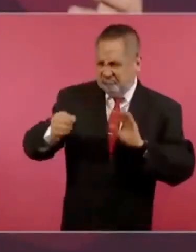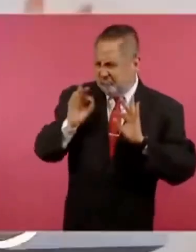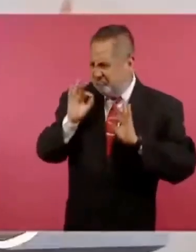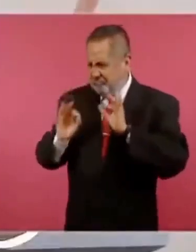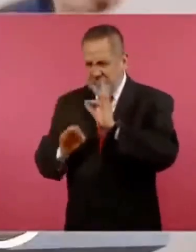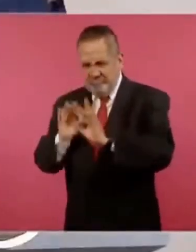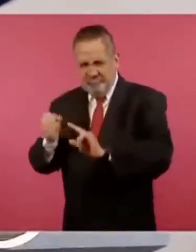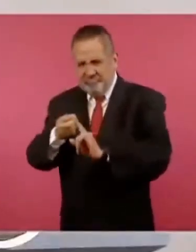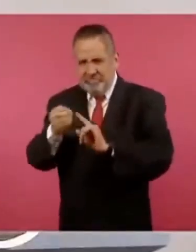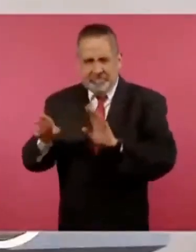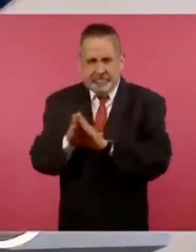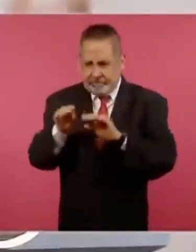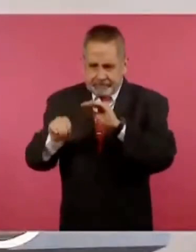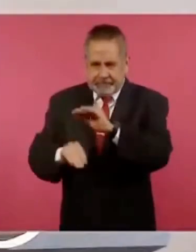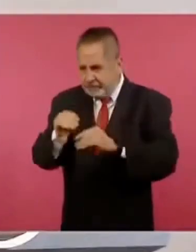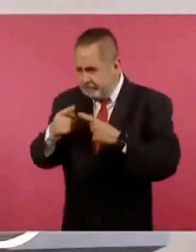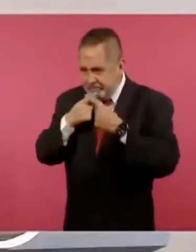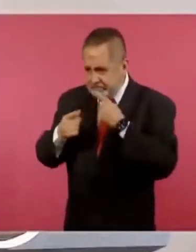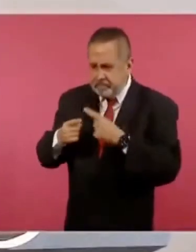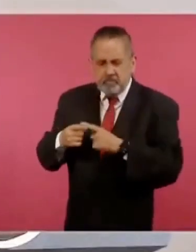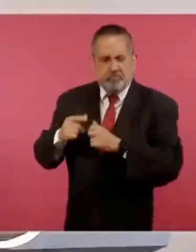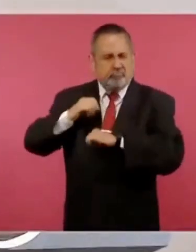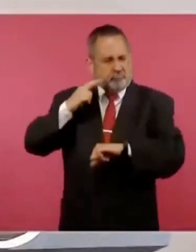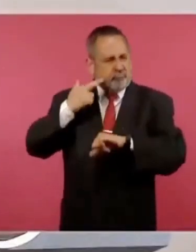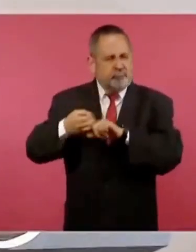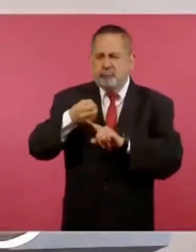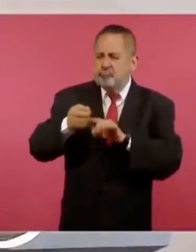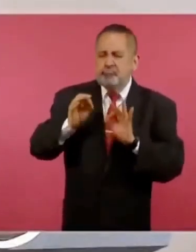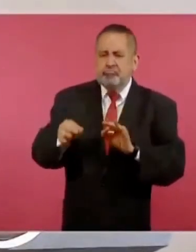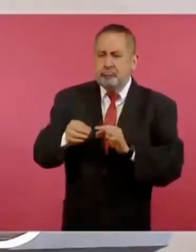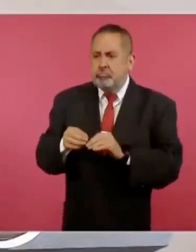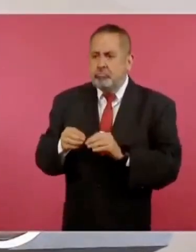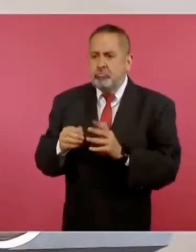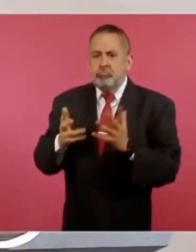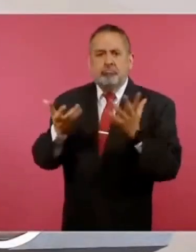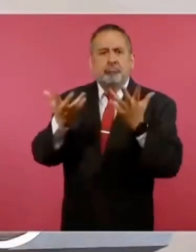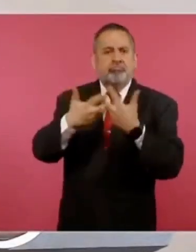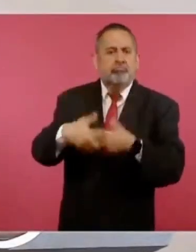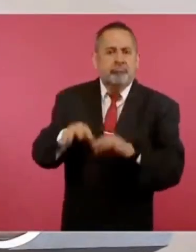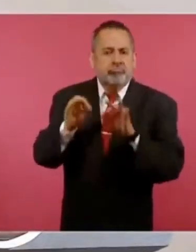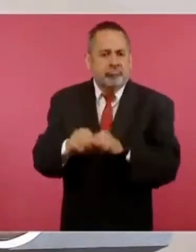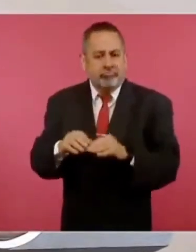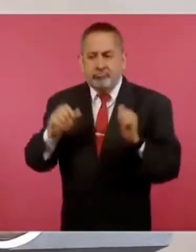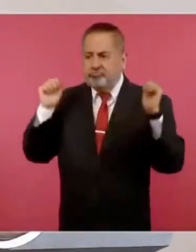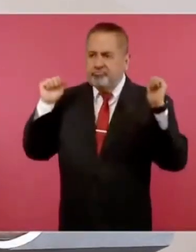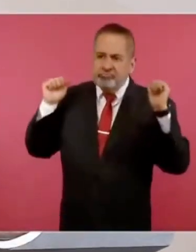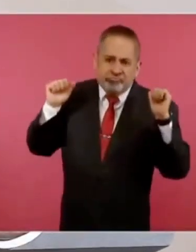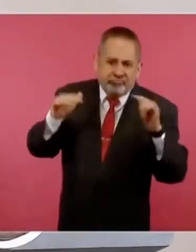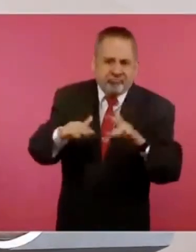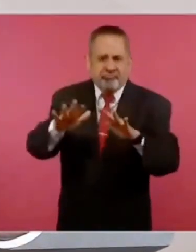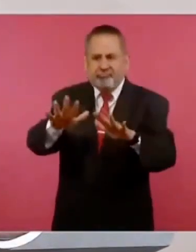que se construyó para eso. Y las asambleas